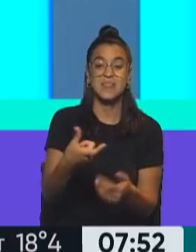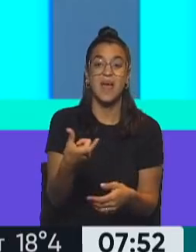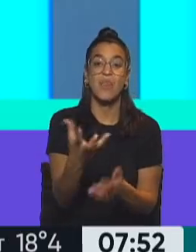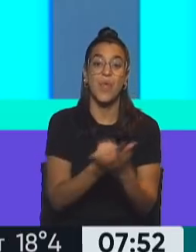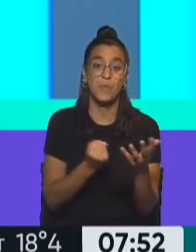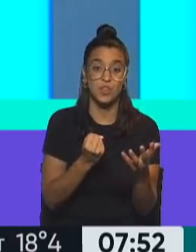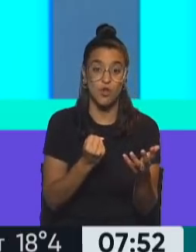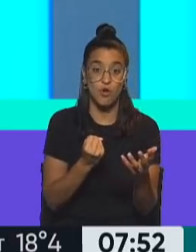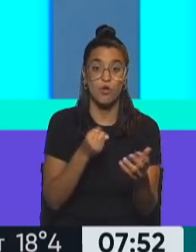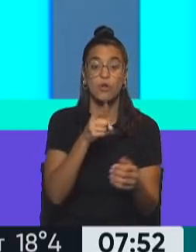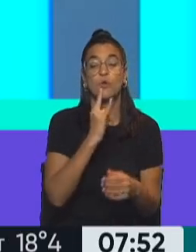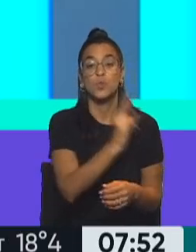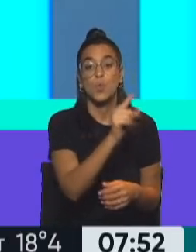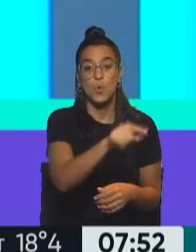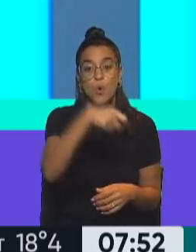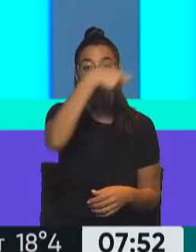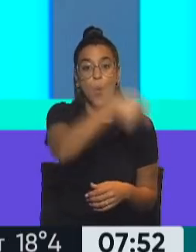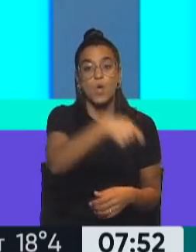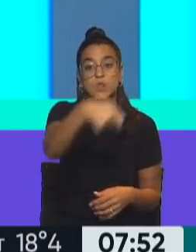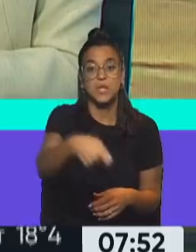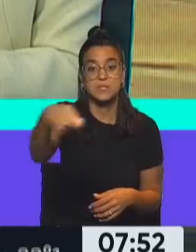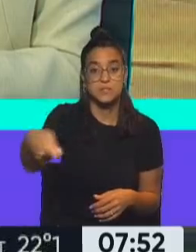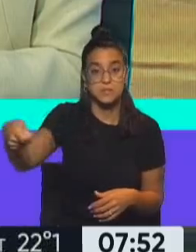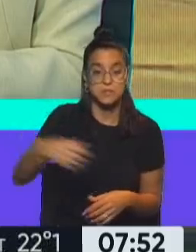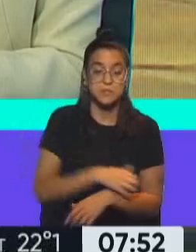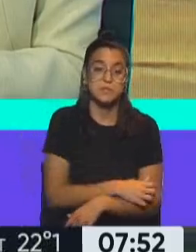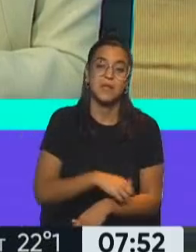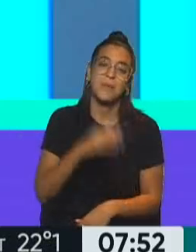débito y eso te hacen las cuotas